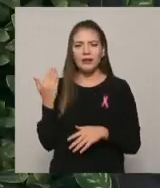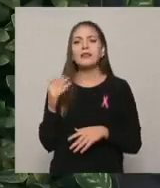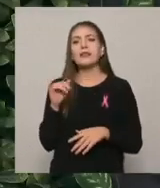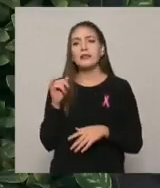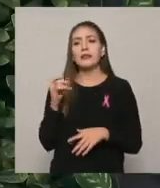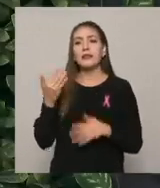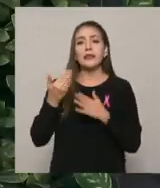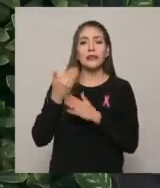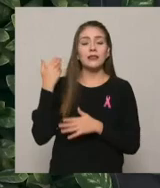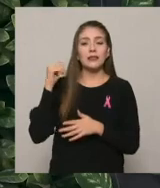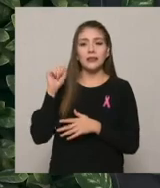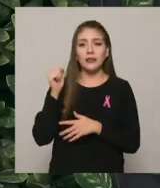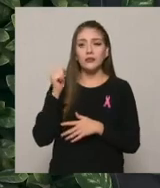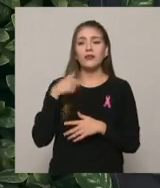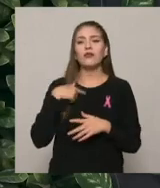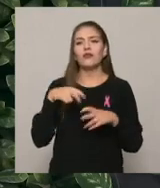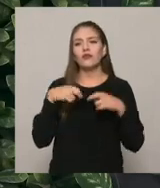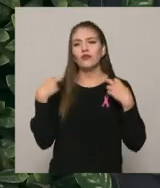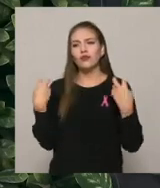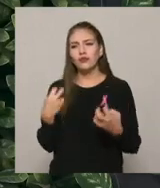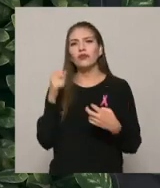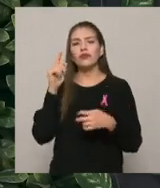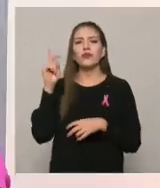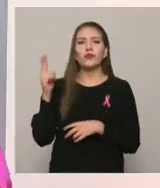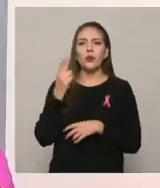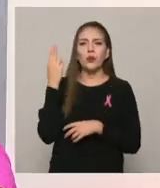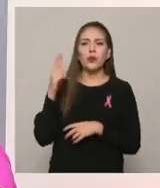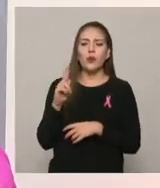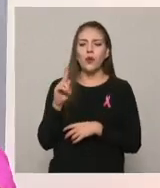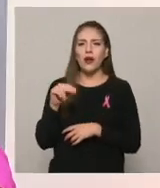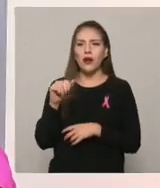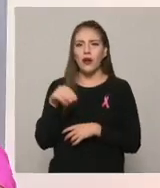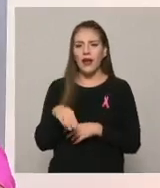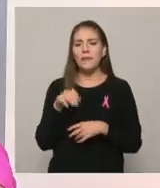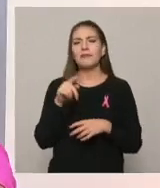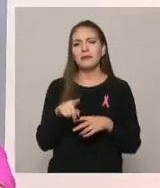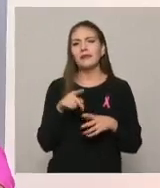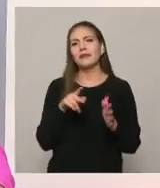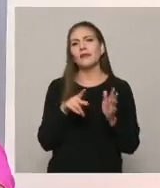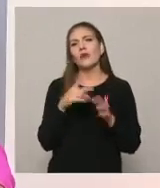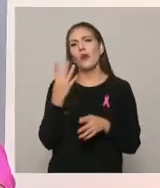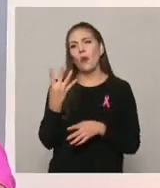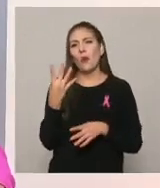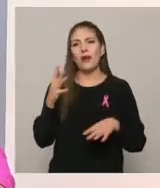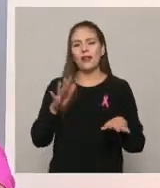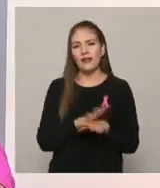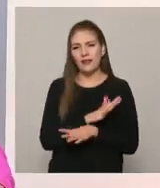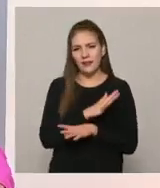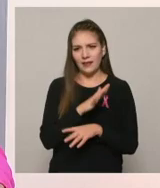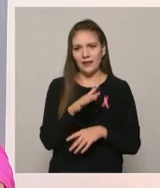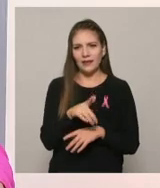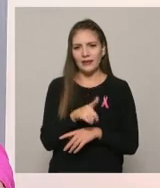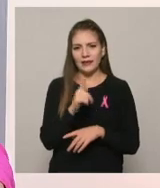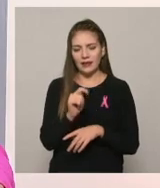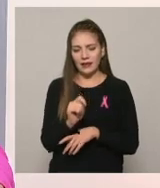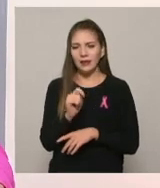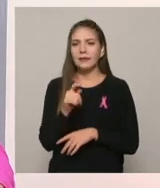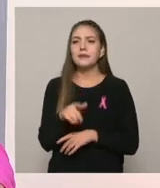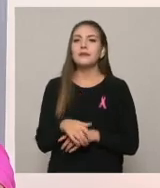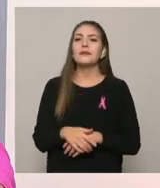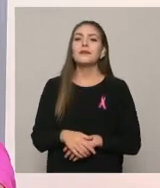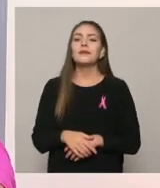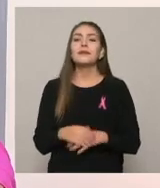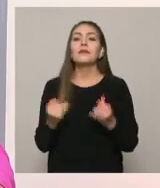periodismo científico en la 4T en la UNAM. Precisamente, y por eso es que la invitamos. Y también está con nosotros el